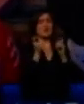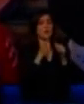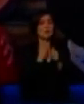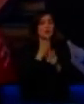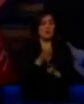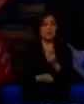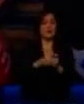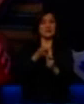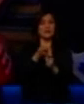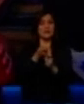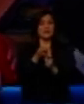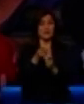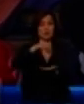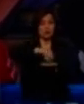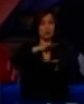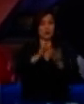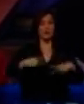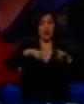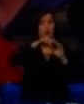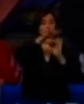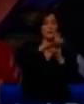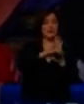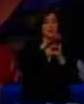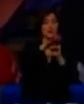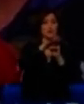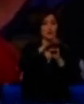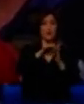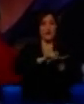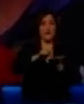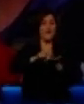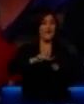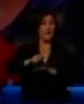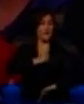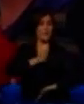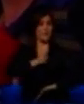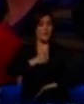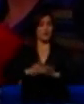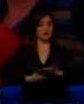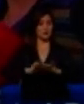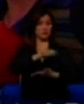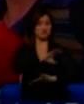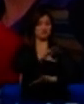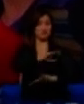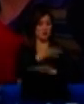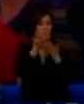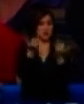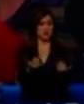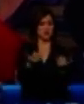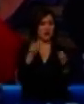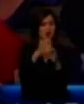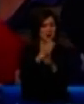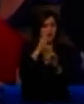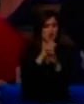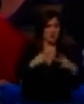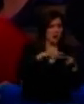venta, si pusieron un valor menor de la escritura, eso pasa en la actualidad, el municipio le calcula la diferencia entre el valor